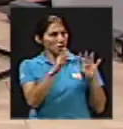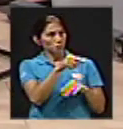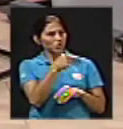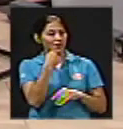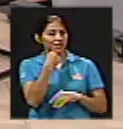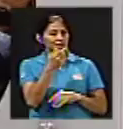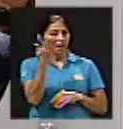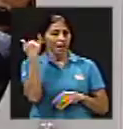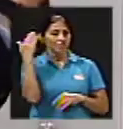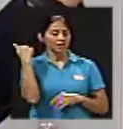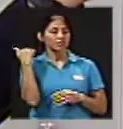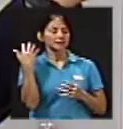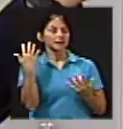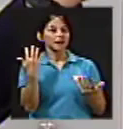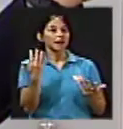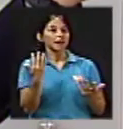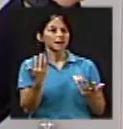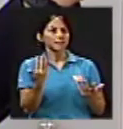rato que